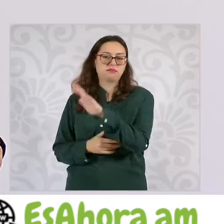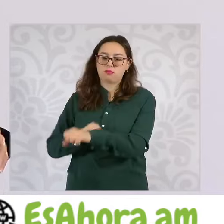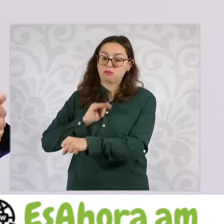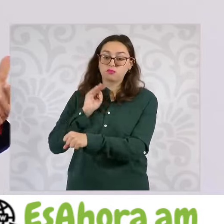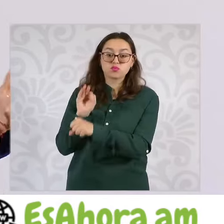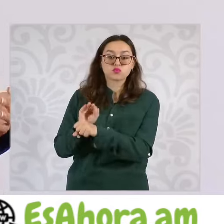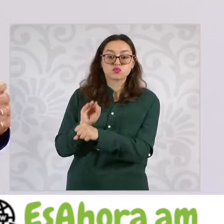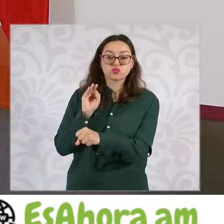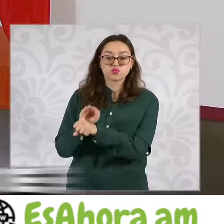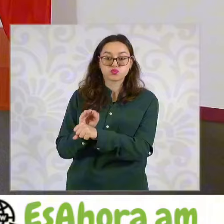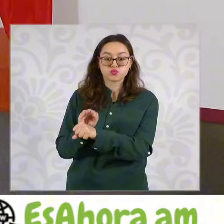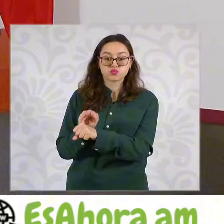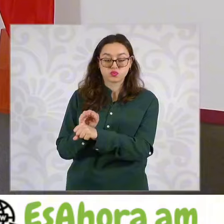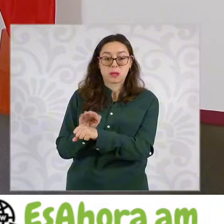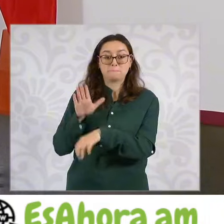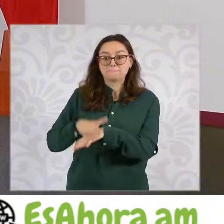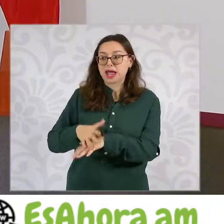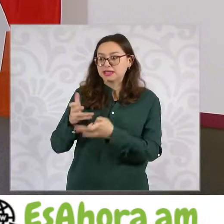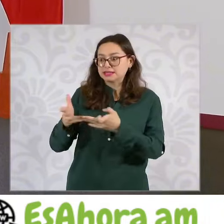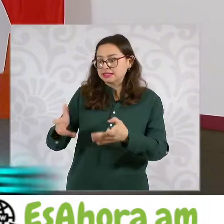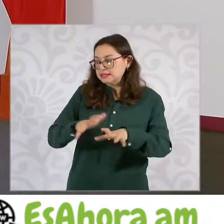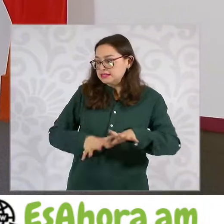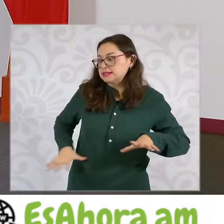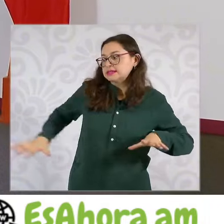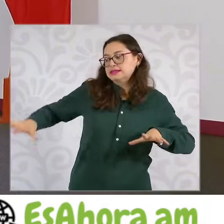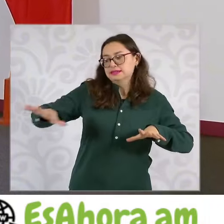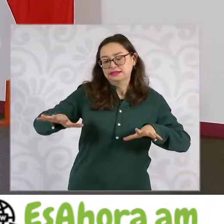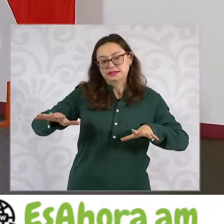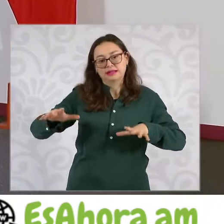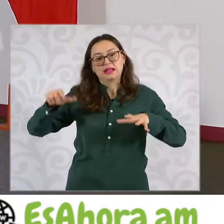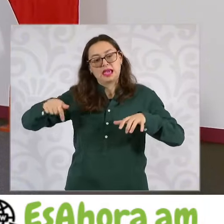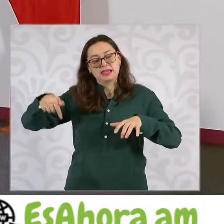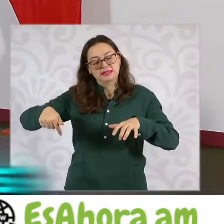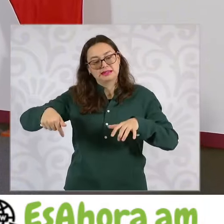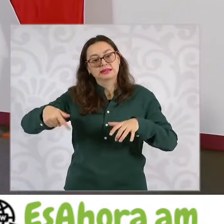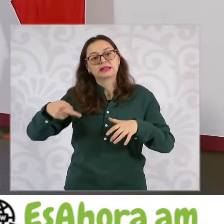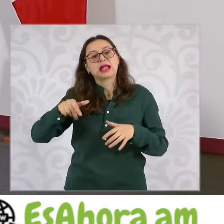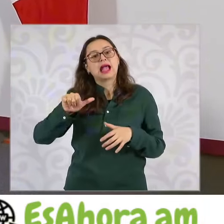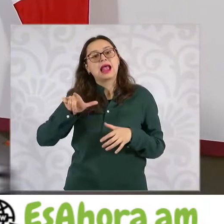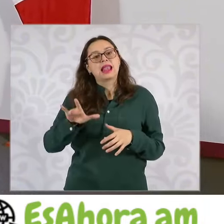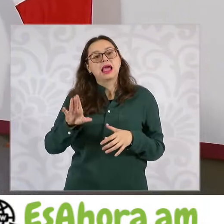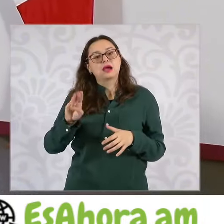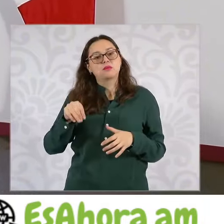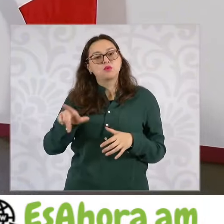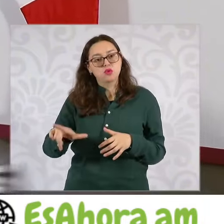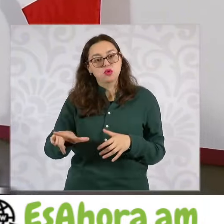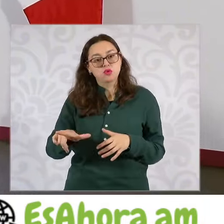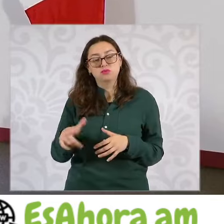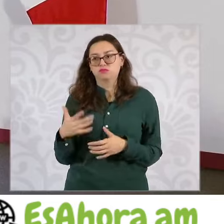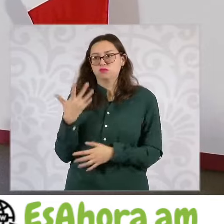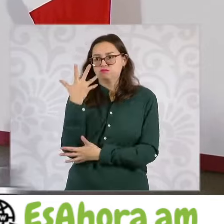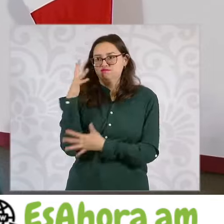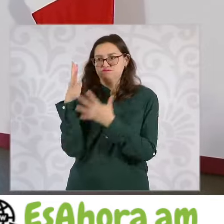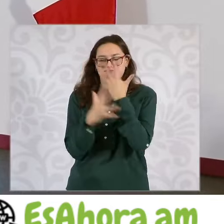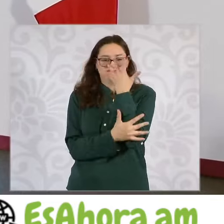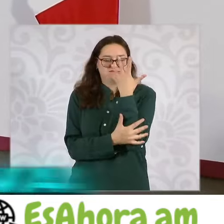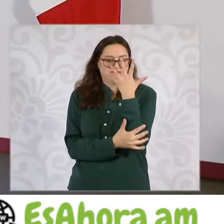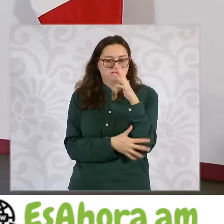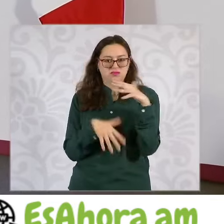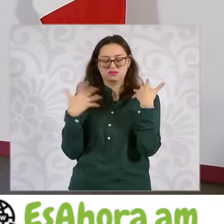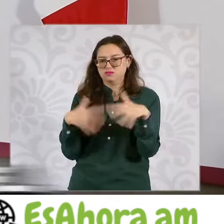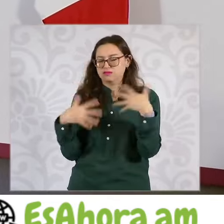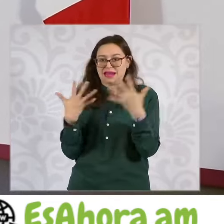Con la ampliación, la reserva de la biosfera de Calakmul es la reserva más importante del mundo de